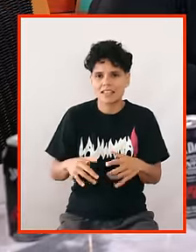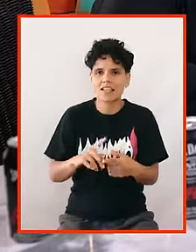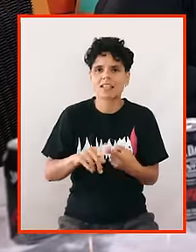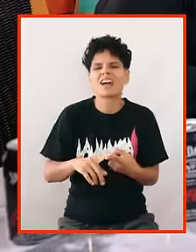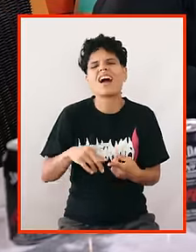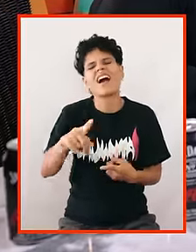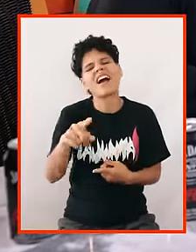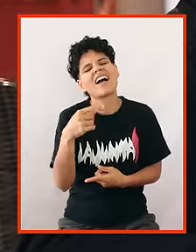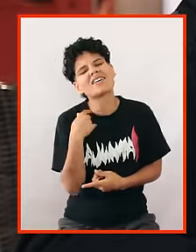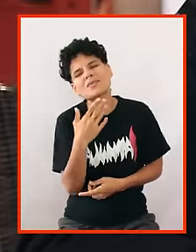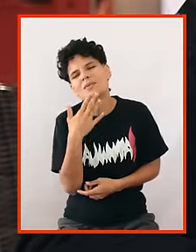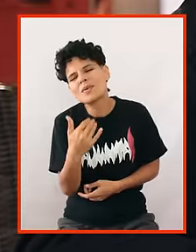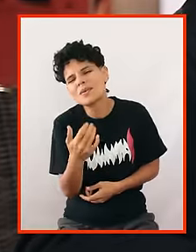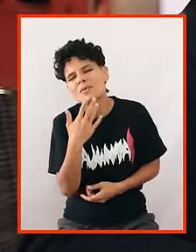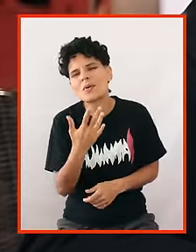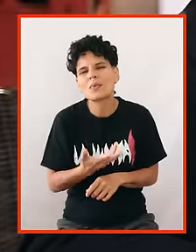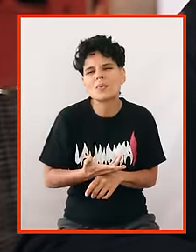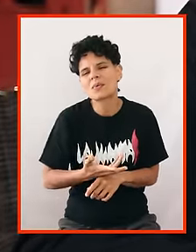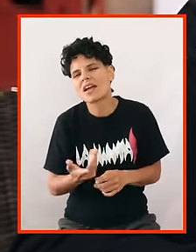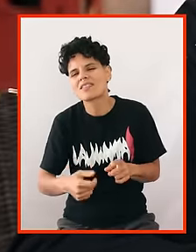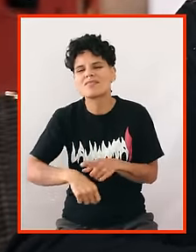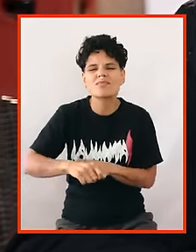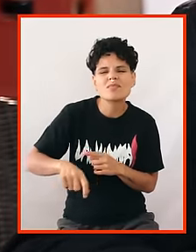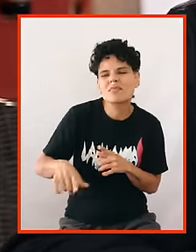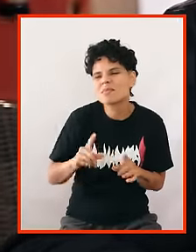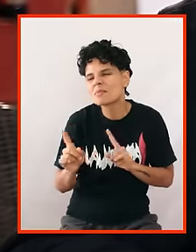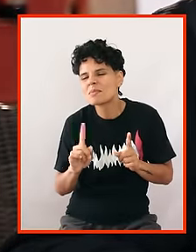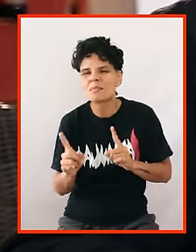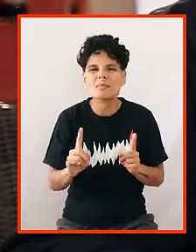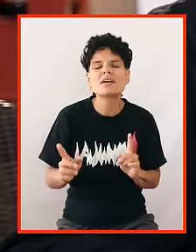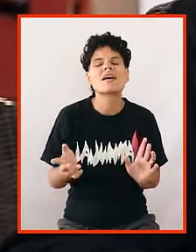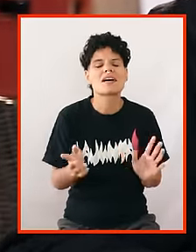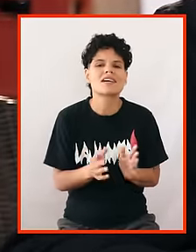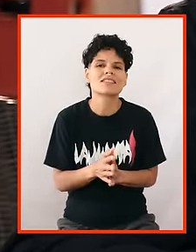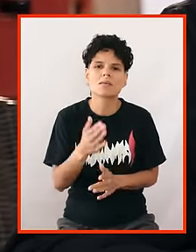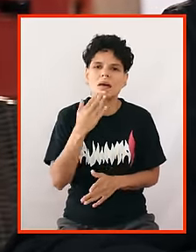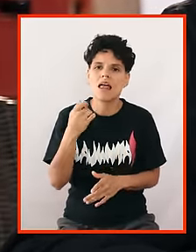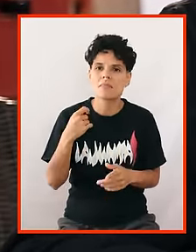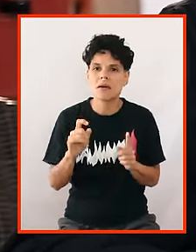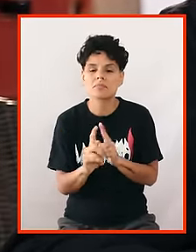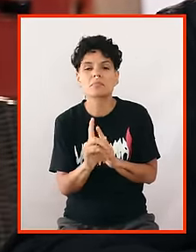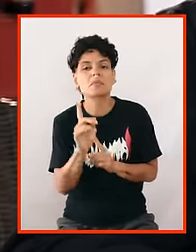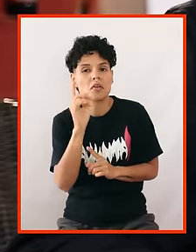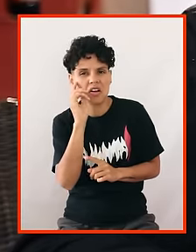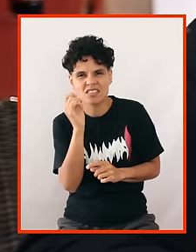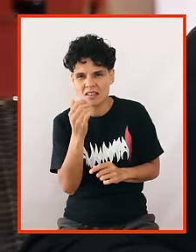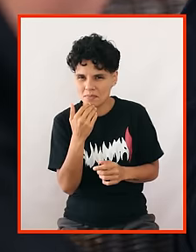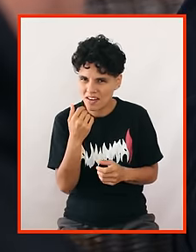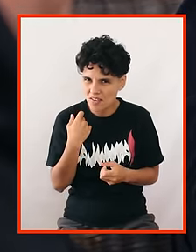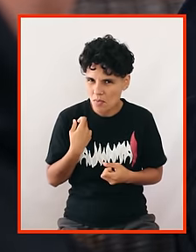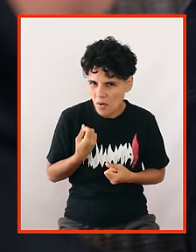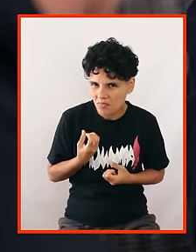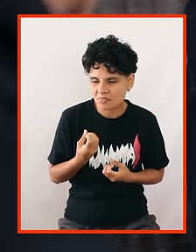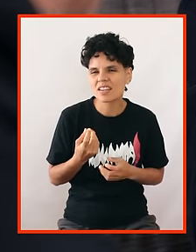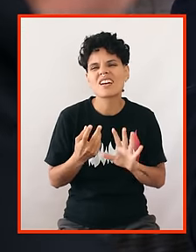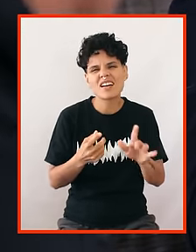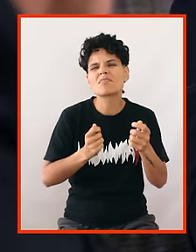hay que decirlo que... Bueno, para la chuleta, ¿no? Agresivo en la marca, todo. Agresivo de pronto se ponía al arco. Agresivo en la